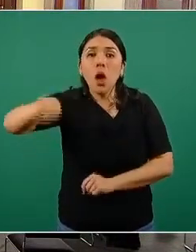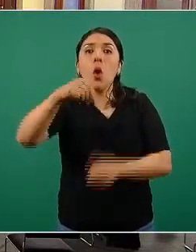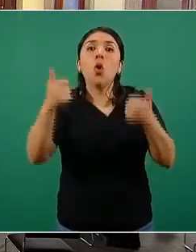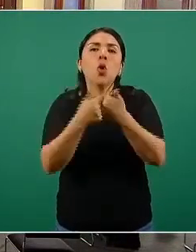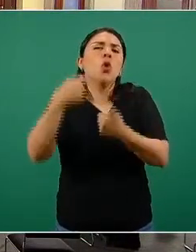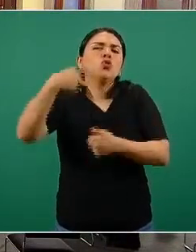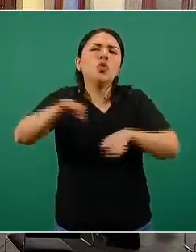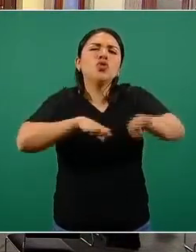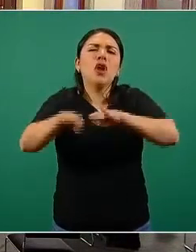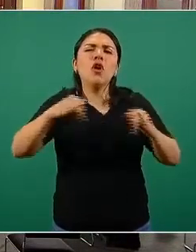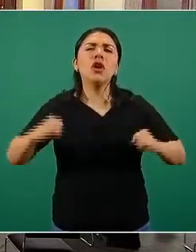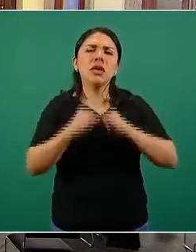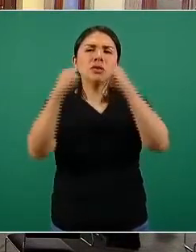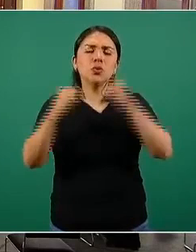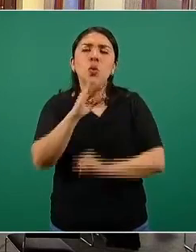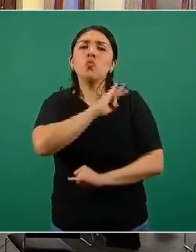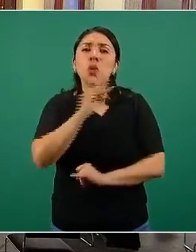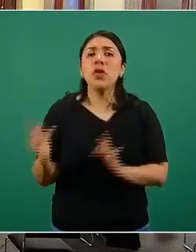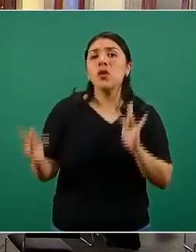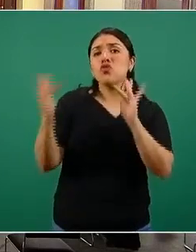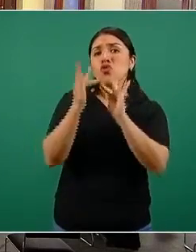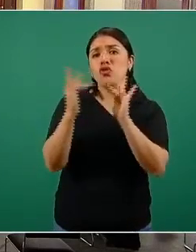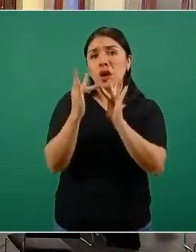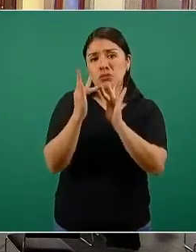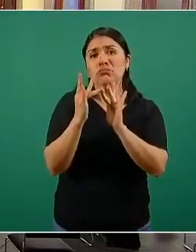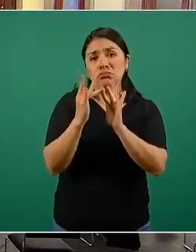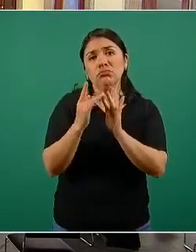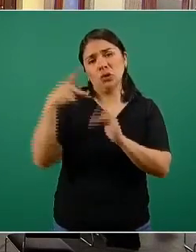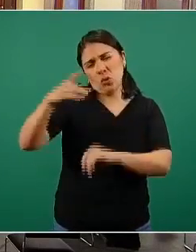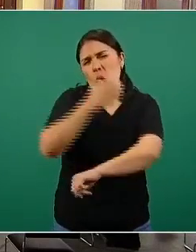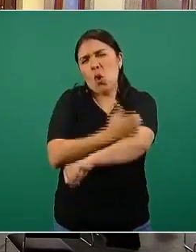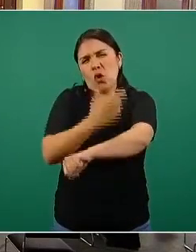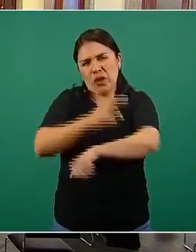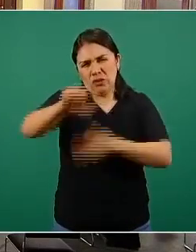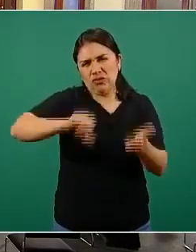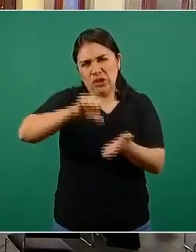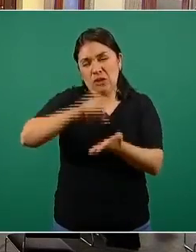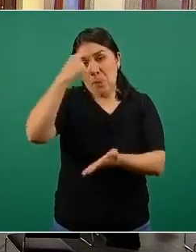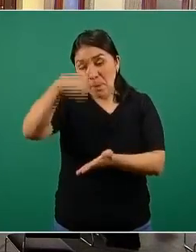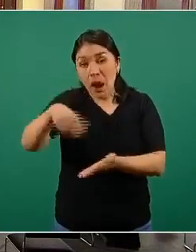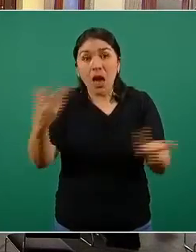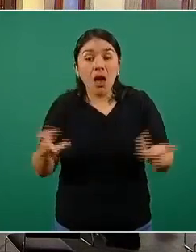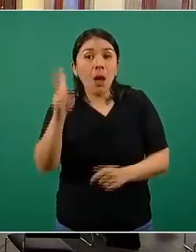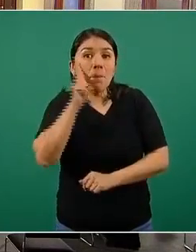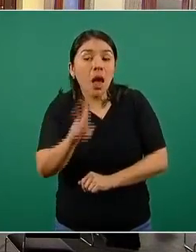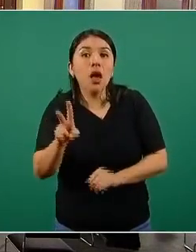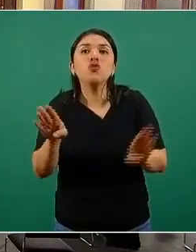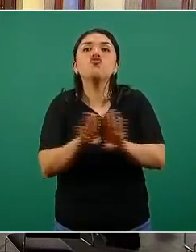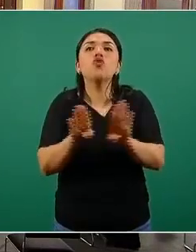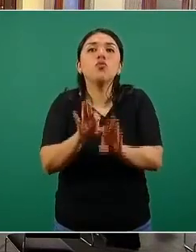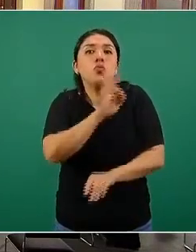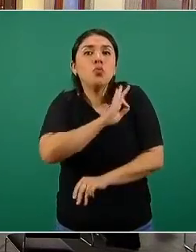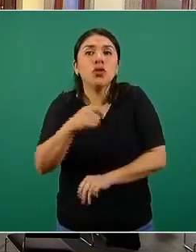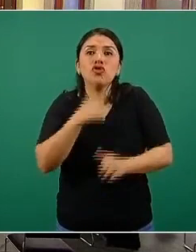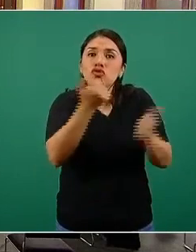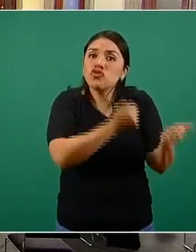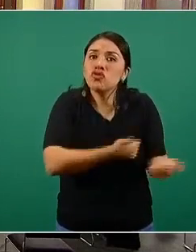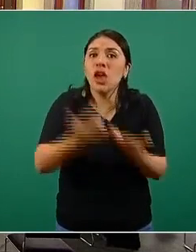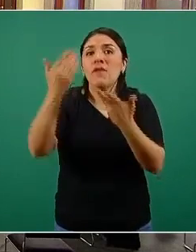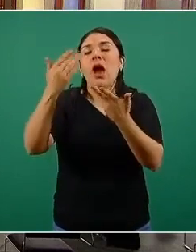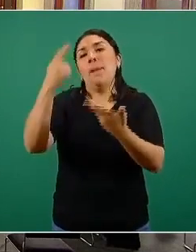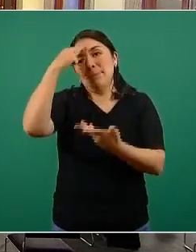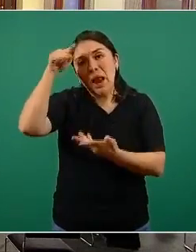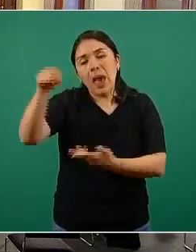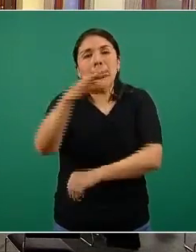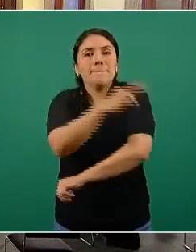sus instituciones nos contacten como centro coordinador para ver la posibilidad de hacerla llegar o de